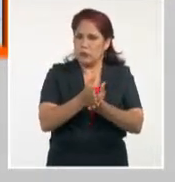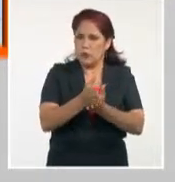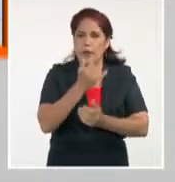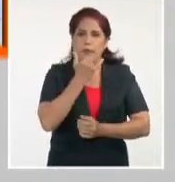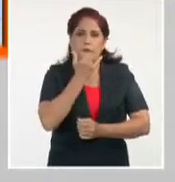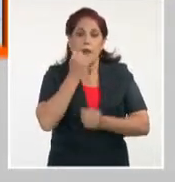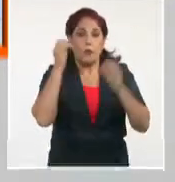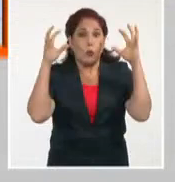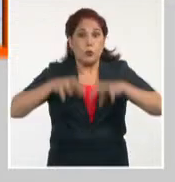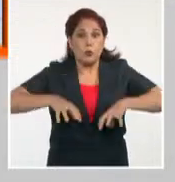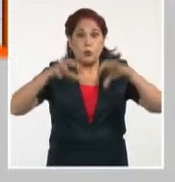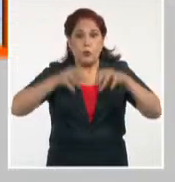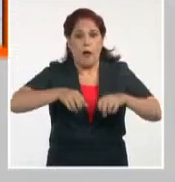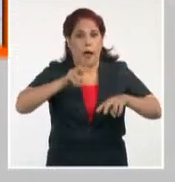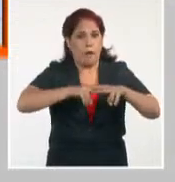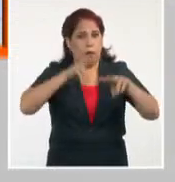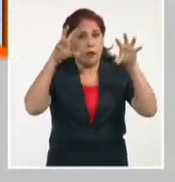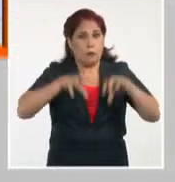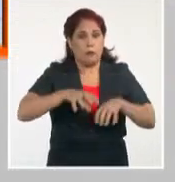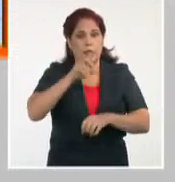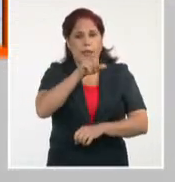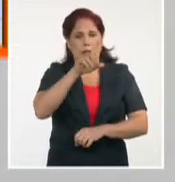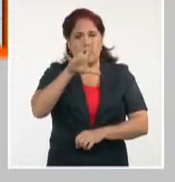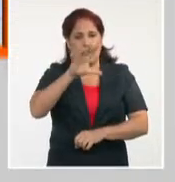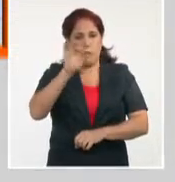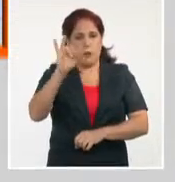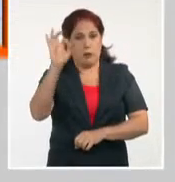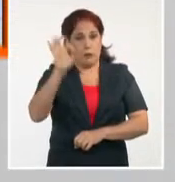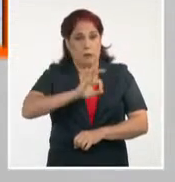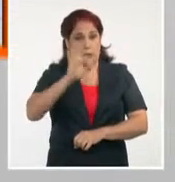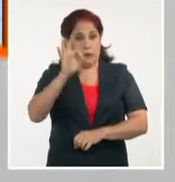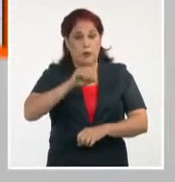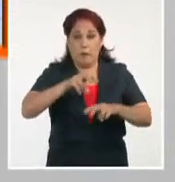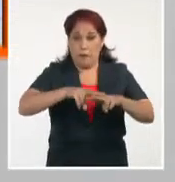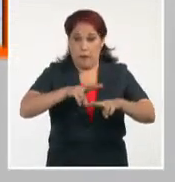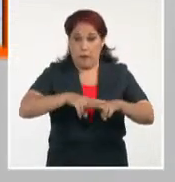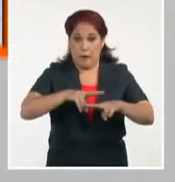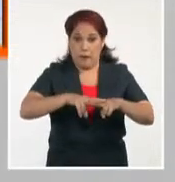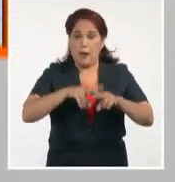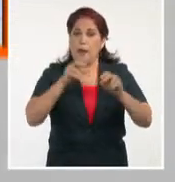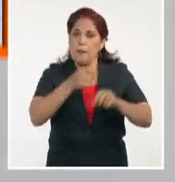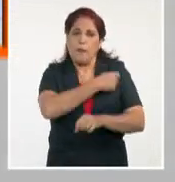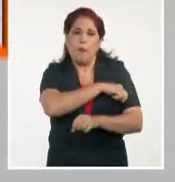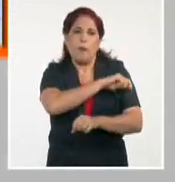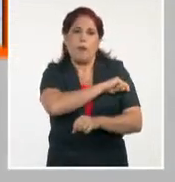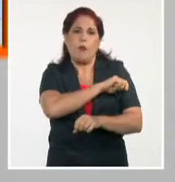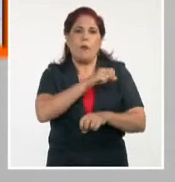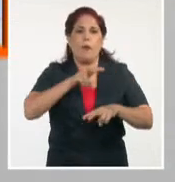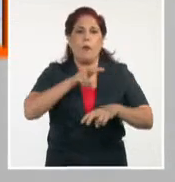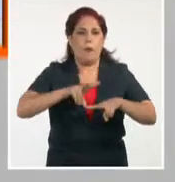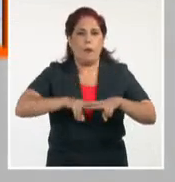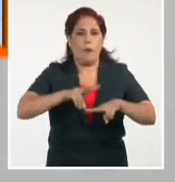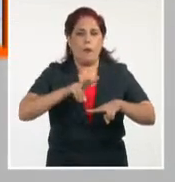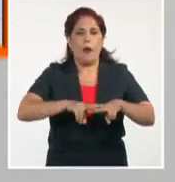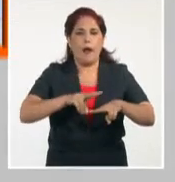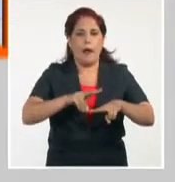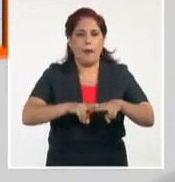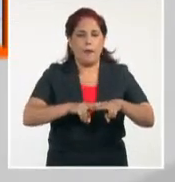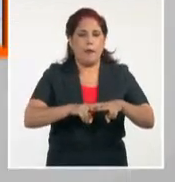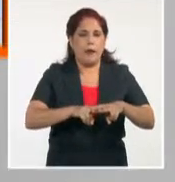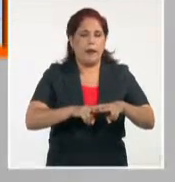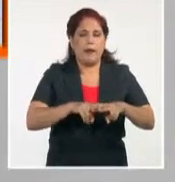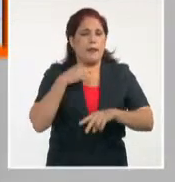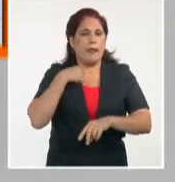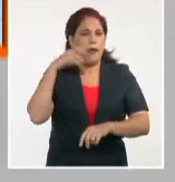mucho en La Habana un 157%, y por eso la población de La Habana tiene la percepción de